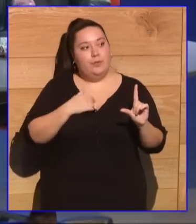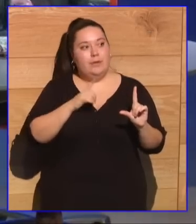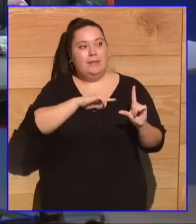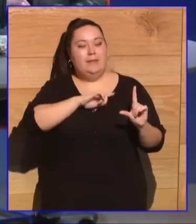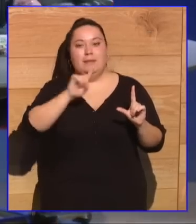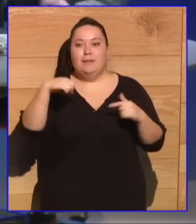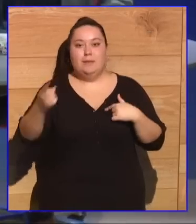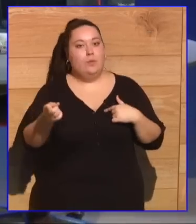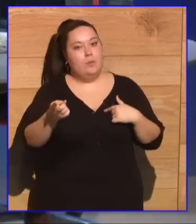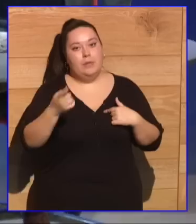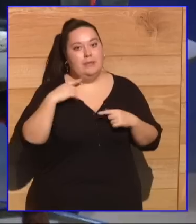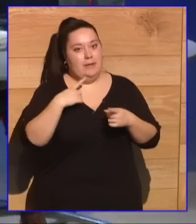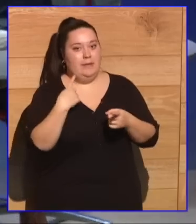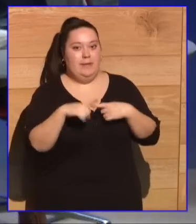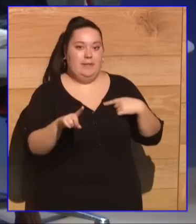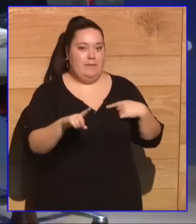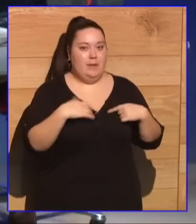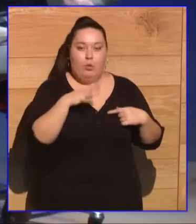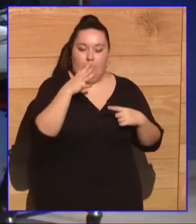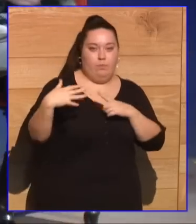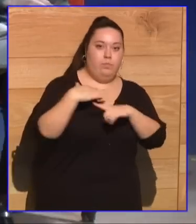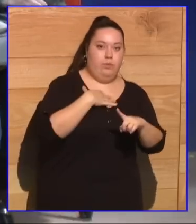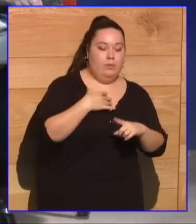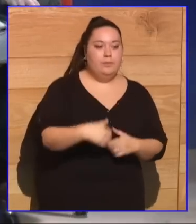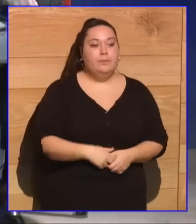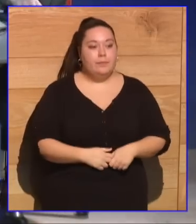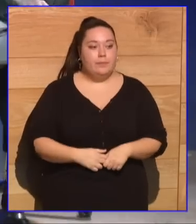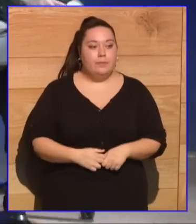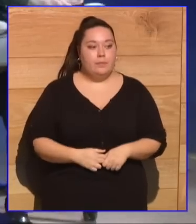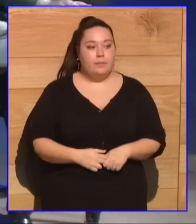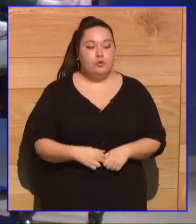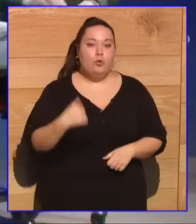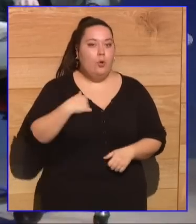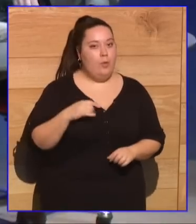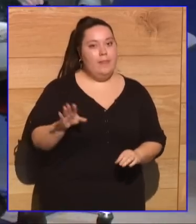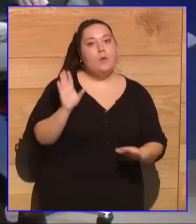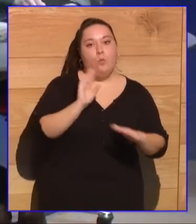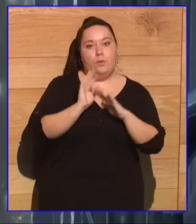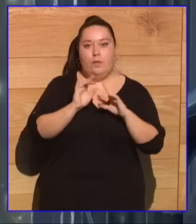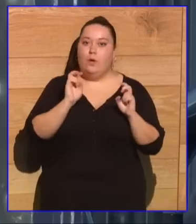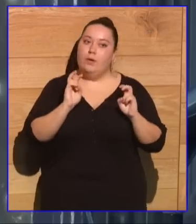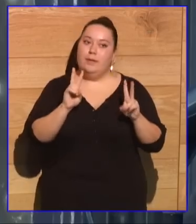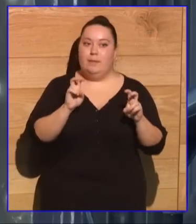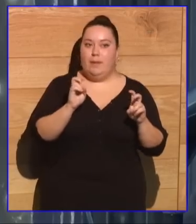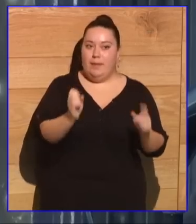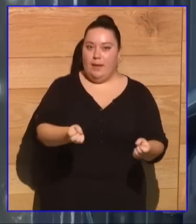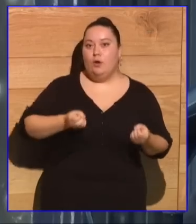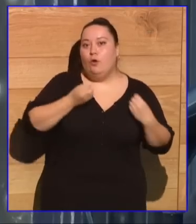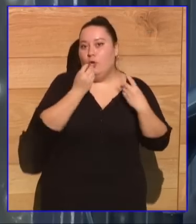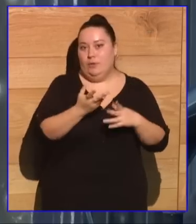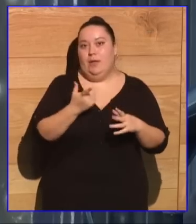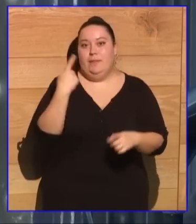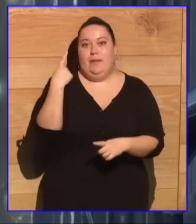a O sea, intentar- te ha influido de alguna manera. Sí. Ser muy cauto en la exposición